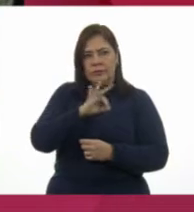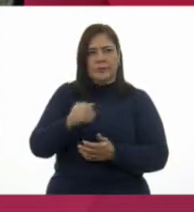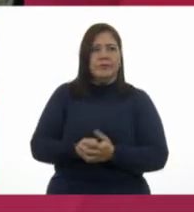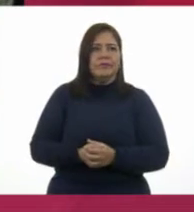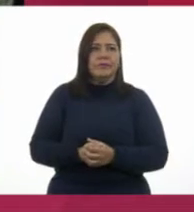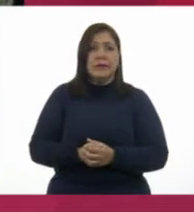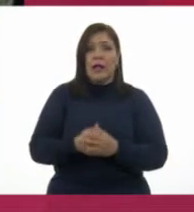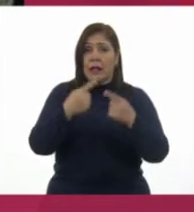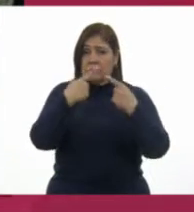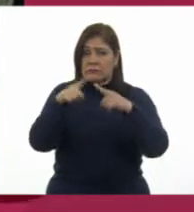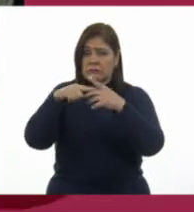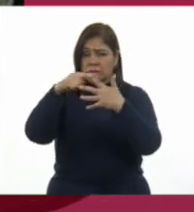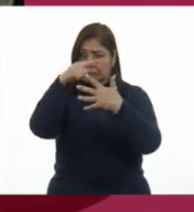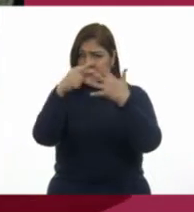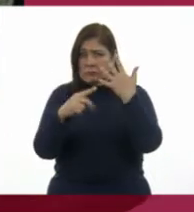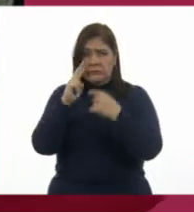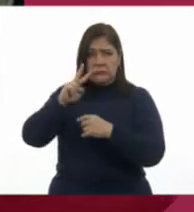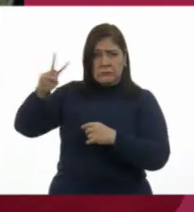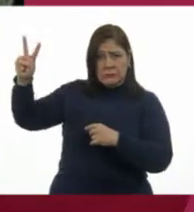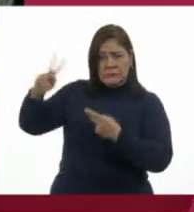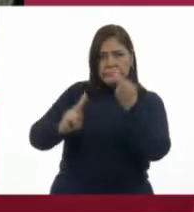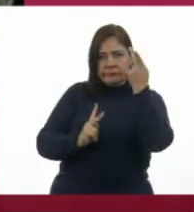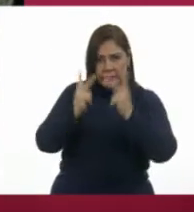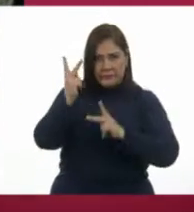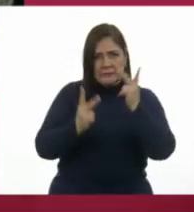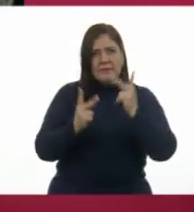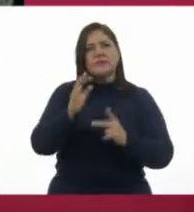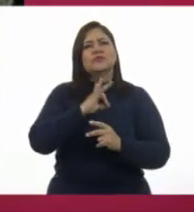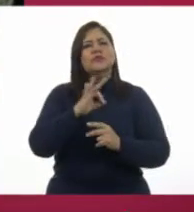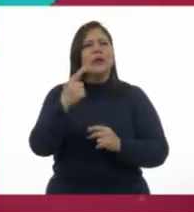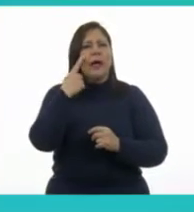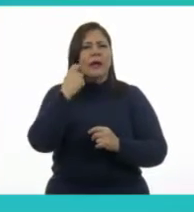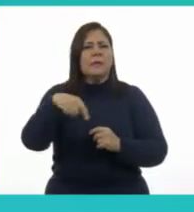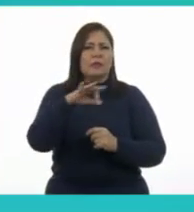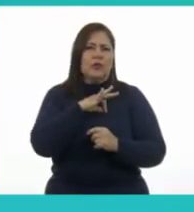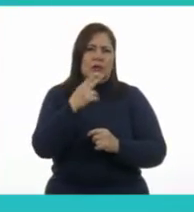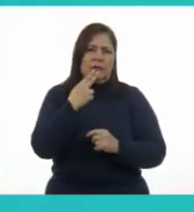Con las plantas del huerto, mi mamá hace ricos guisos.